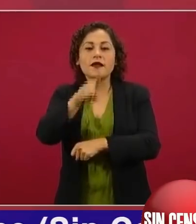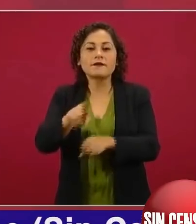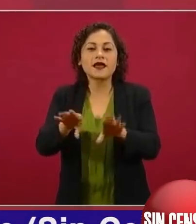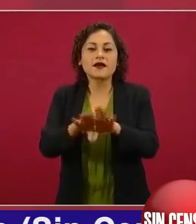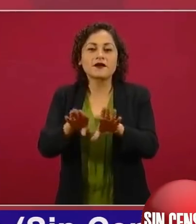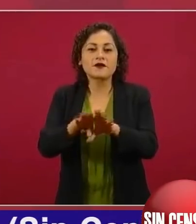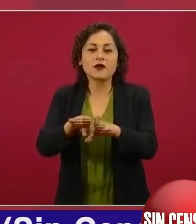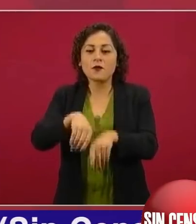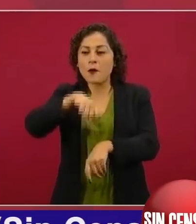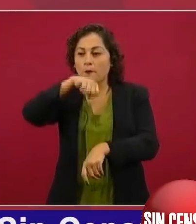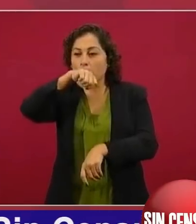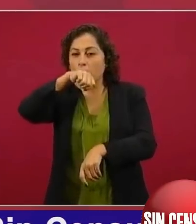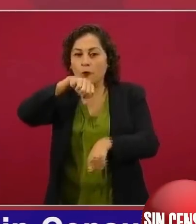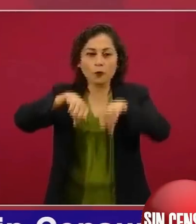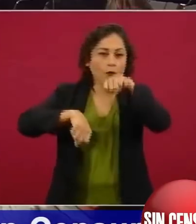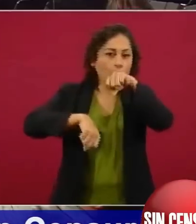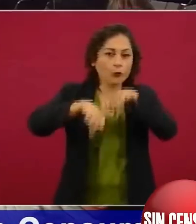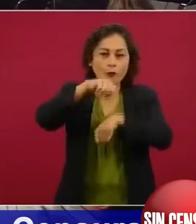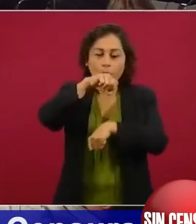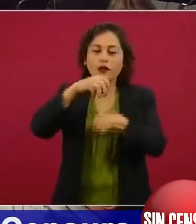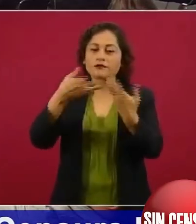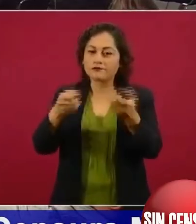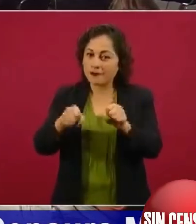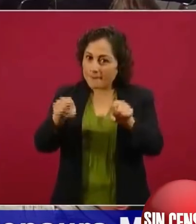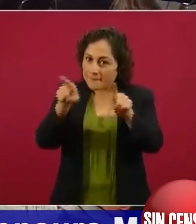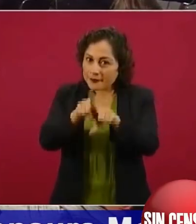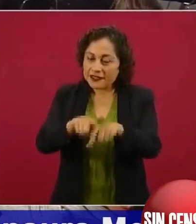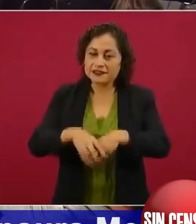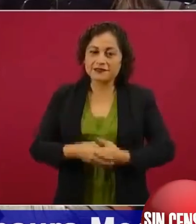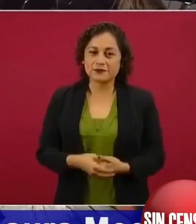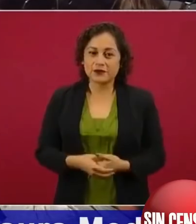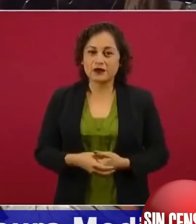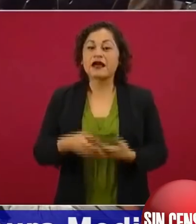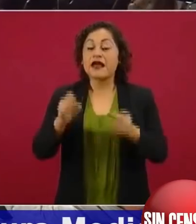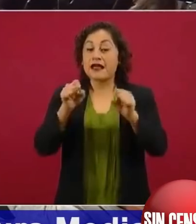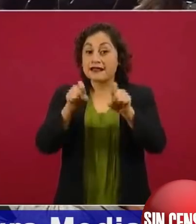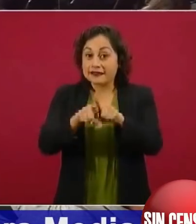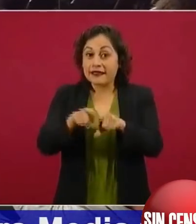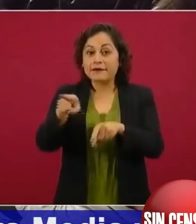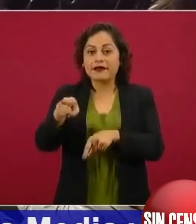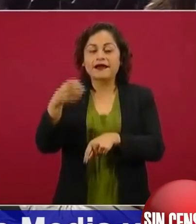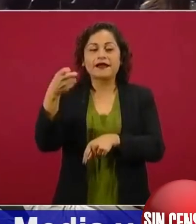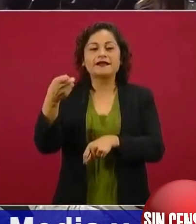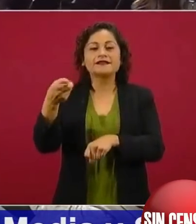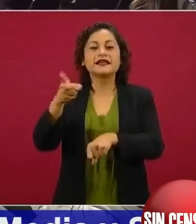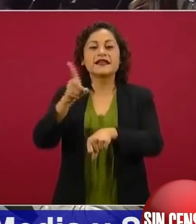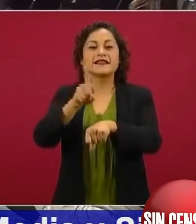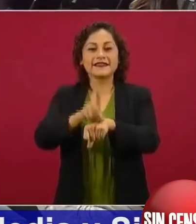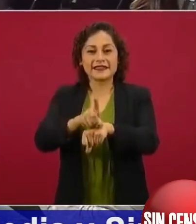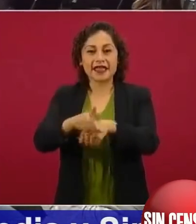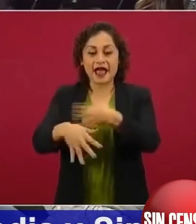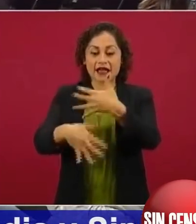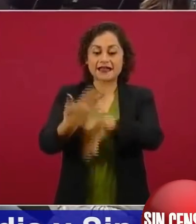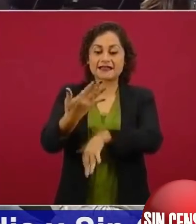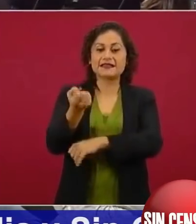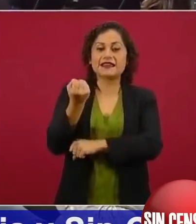Bueno, de ahí viene la celebración del día 15 de septiembre,